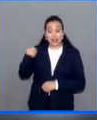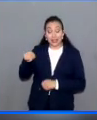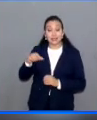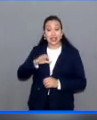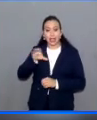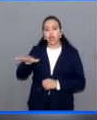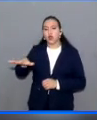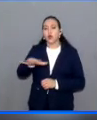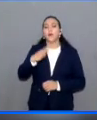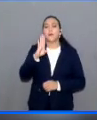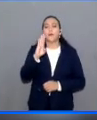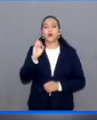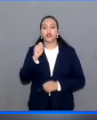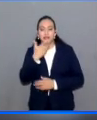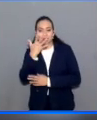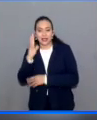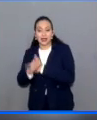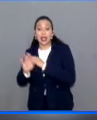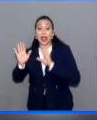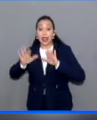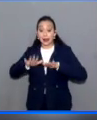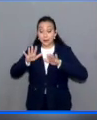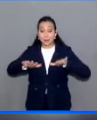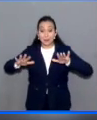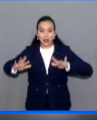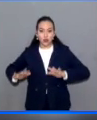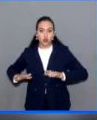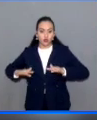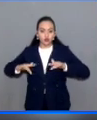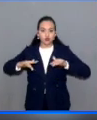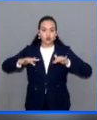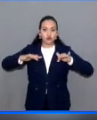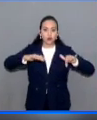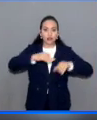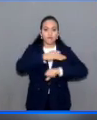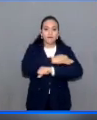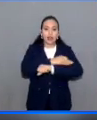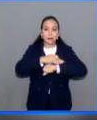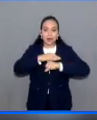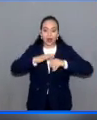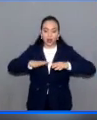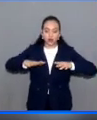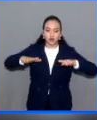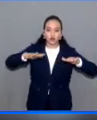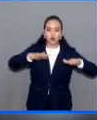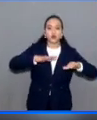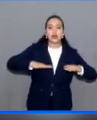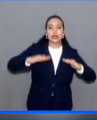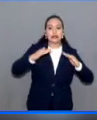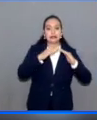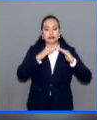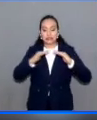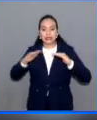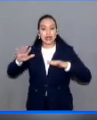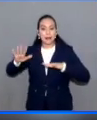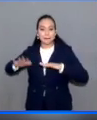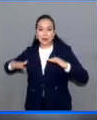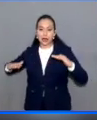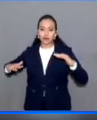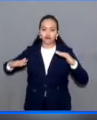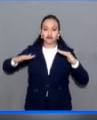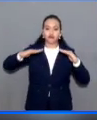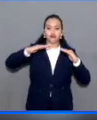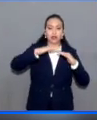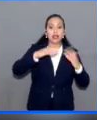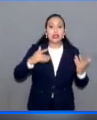se tragó los hogares de al menos 51 familias. Greenpeace calcula que para 2050 habrá al